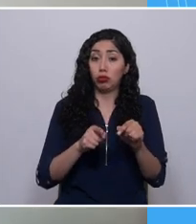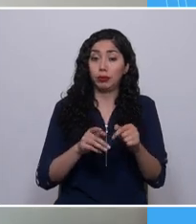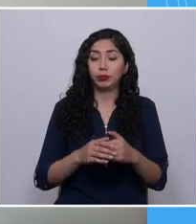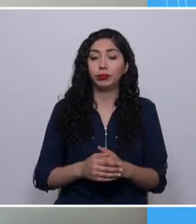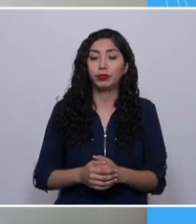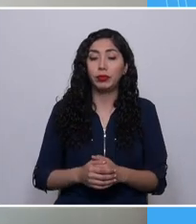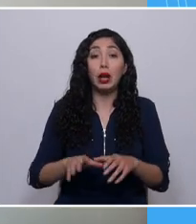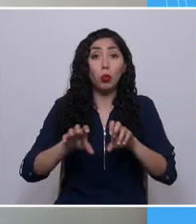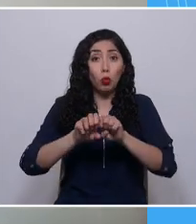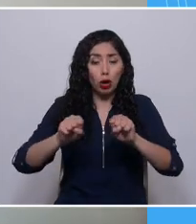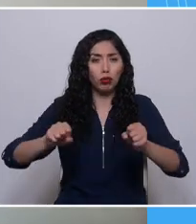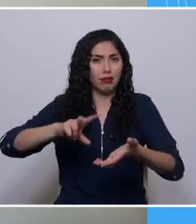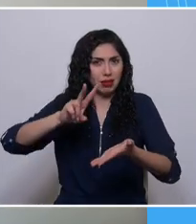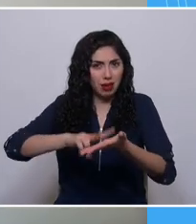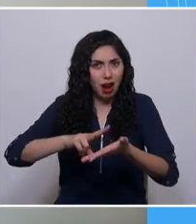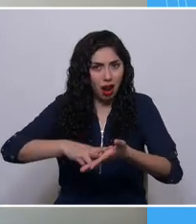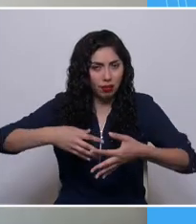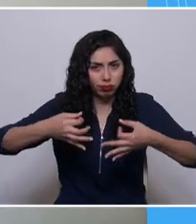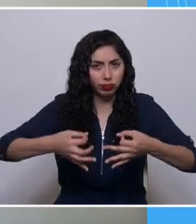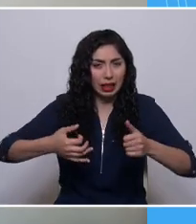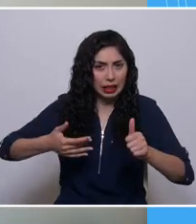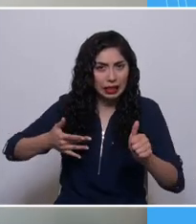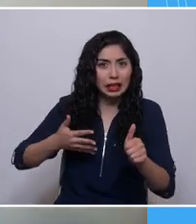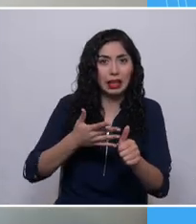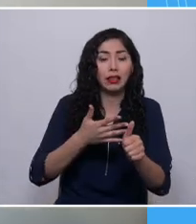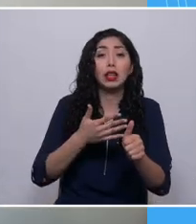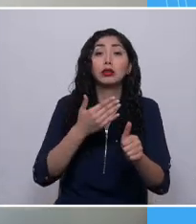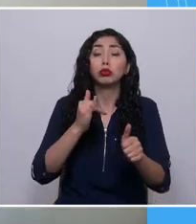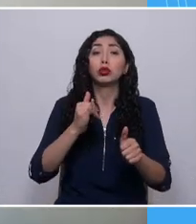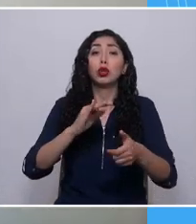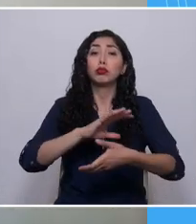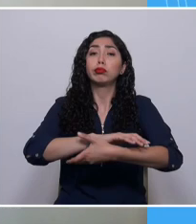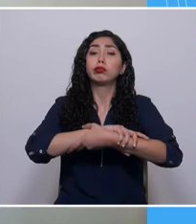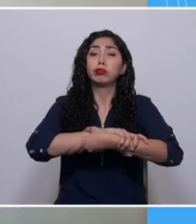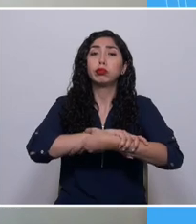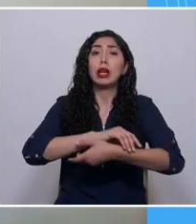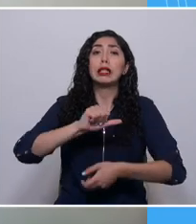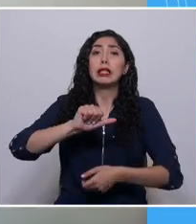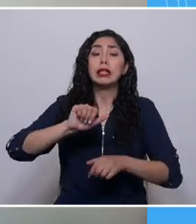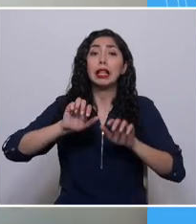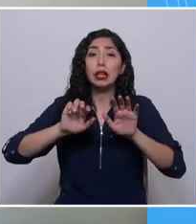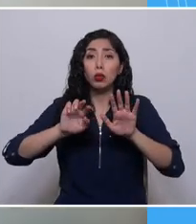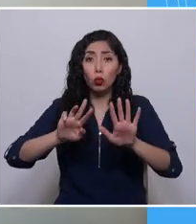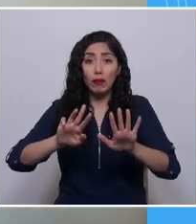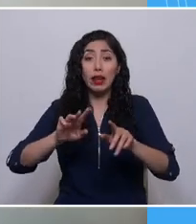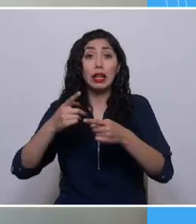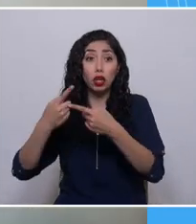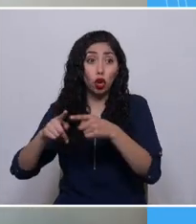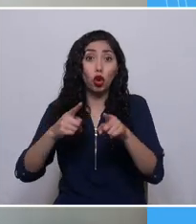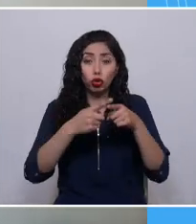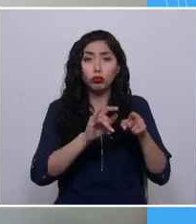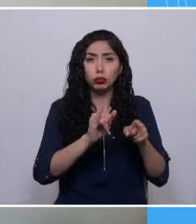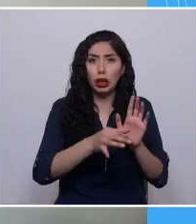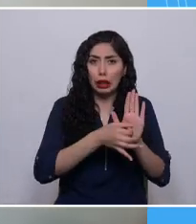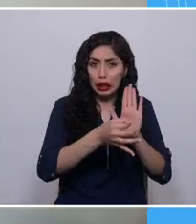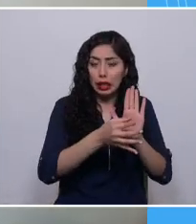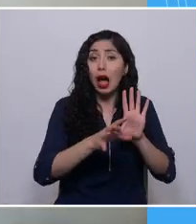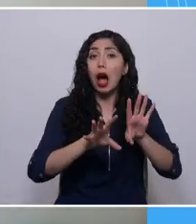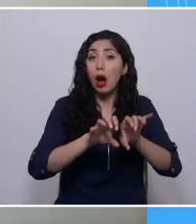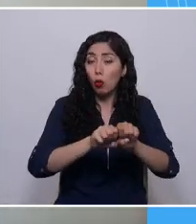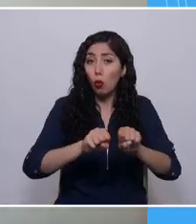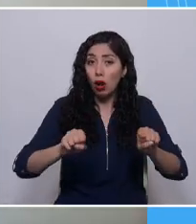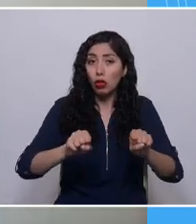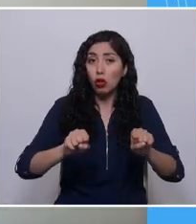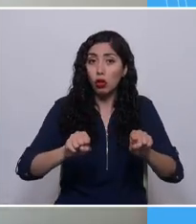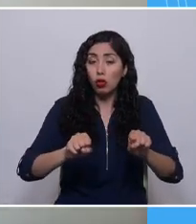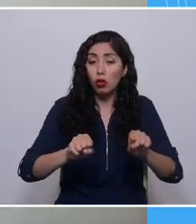incidentes. Si bien el convenio 169 y otros instrumentos relativos a consulta indígena hacen referencia a la expresión acuerdos, estos